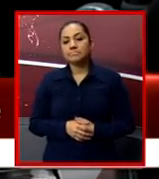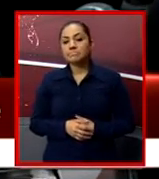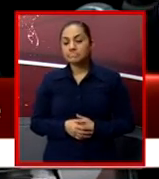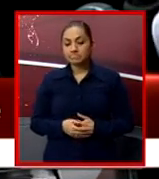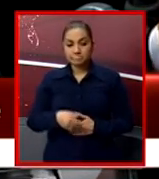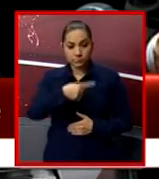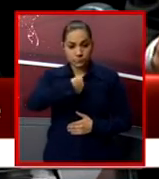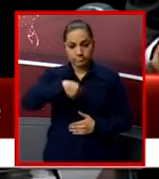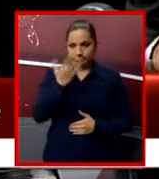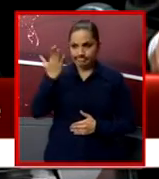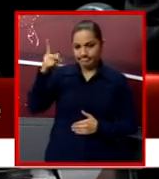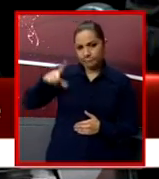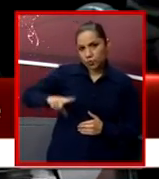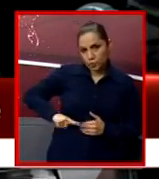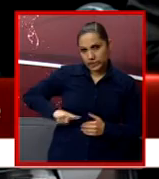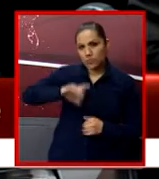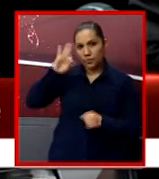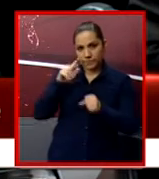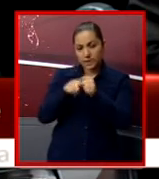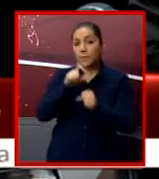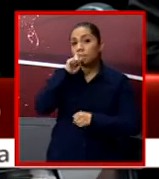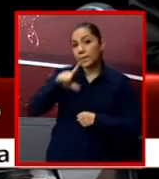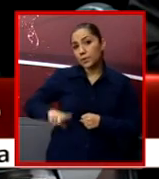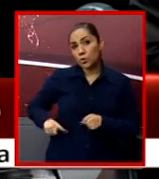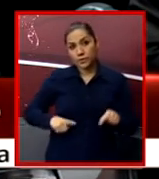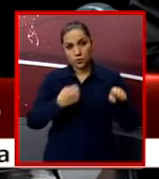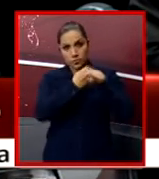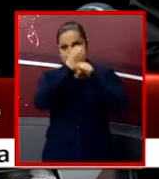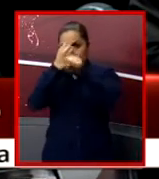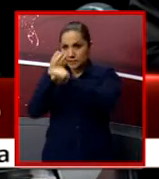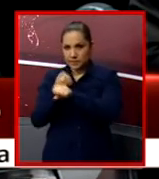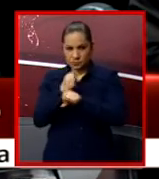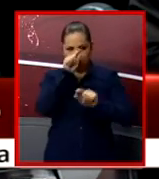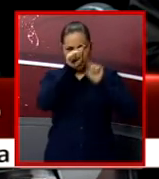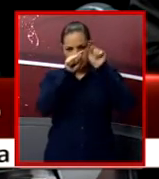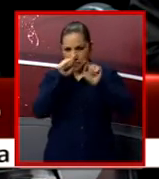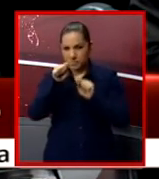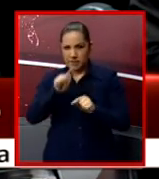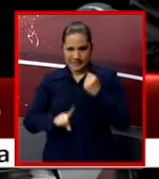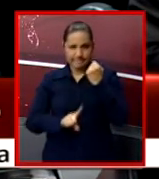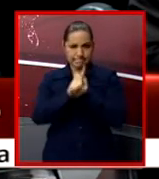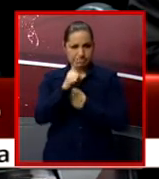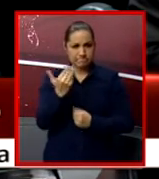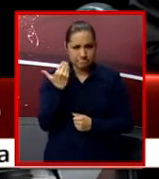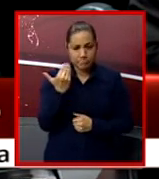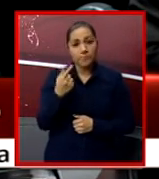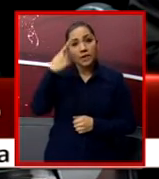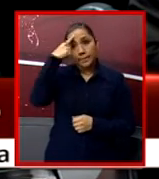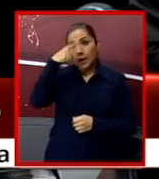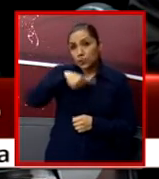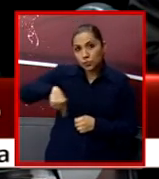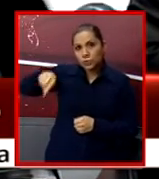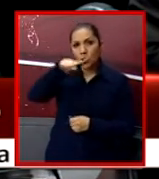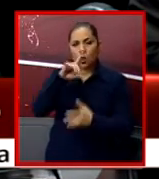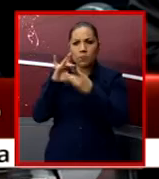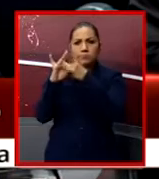Hacemos un llamado al Gobierno federal y a los gobiernos de las entidades federativas afectadas para que juntos, en completa